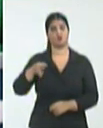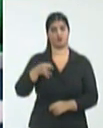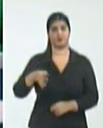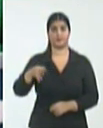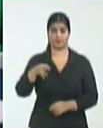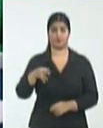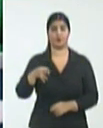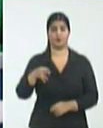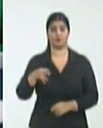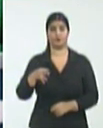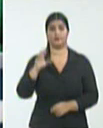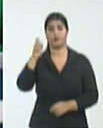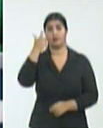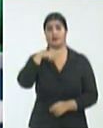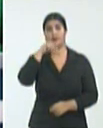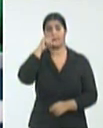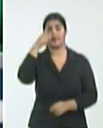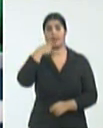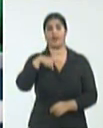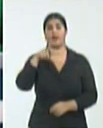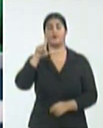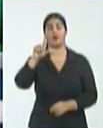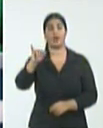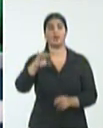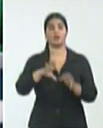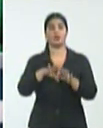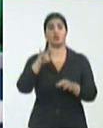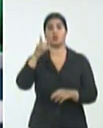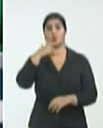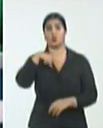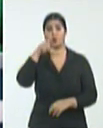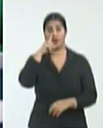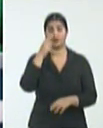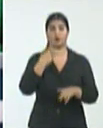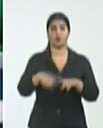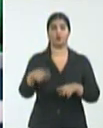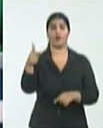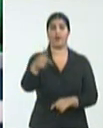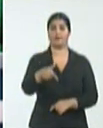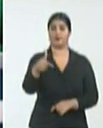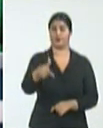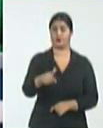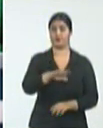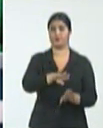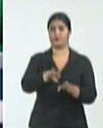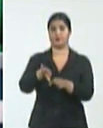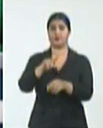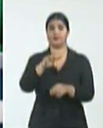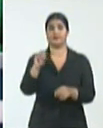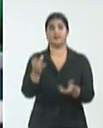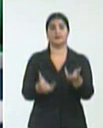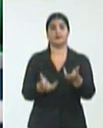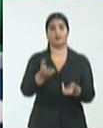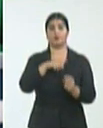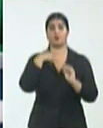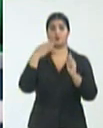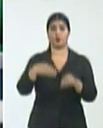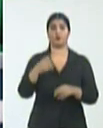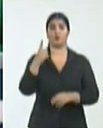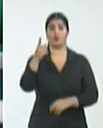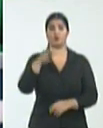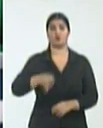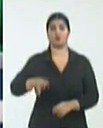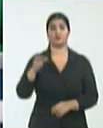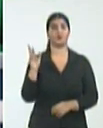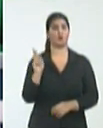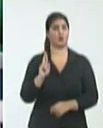Cabaiguán y Jatibonico. En la provincia de Cienfuegos fallece un paciente del municipio de Rodas, y en la